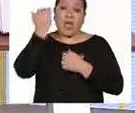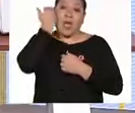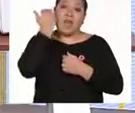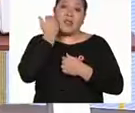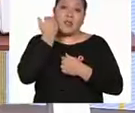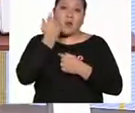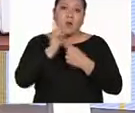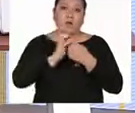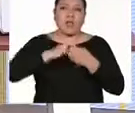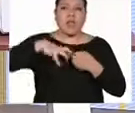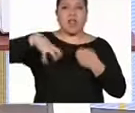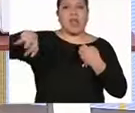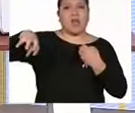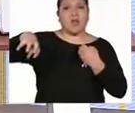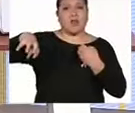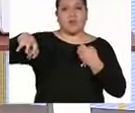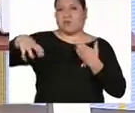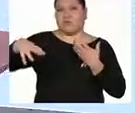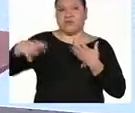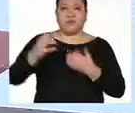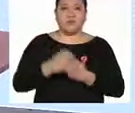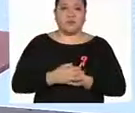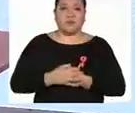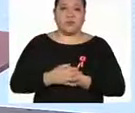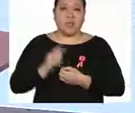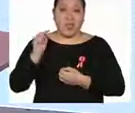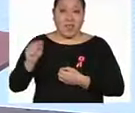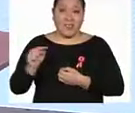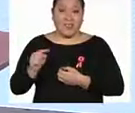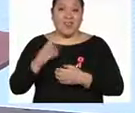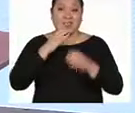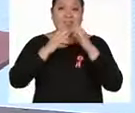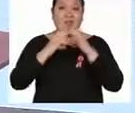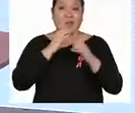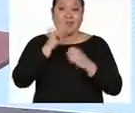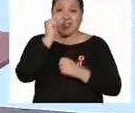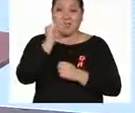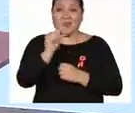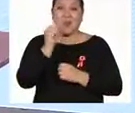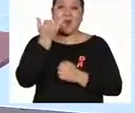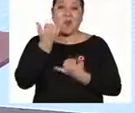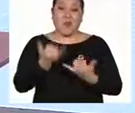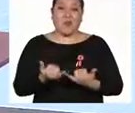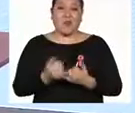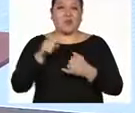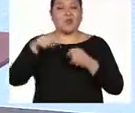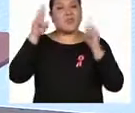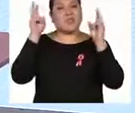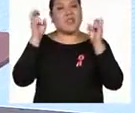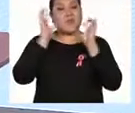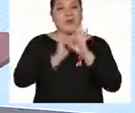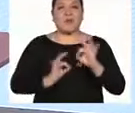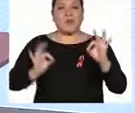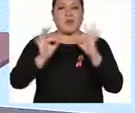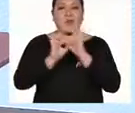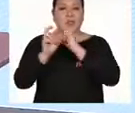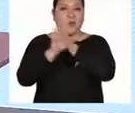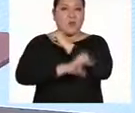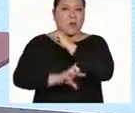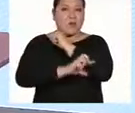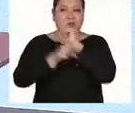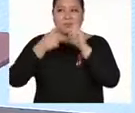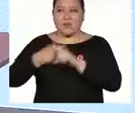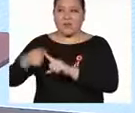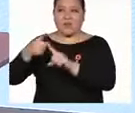es ajeno al nuestro y al de la mayoría. Sobre eso vamos a conversar un poco hoy, de un tema muy importante en un país